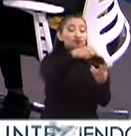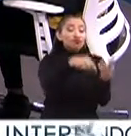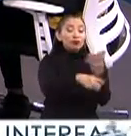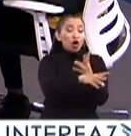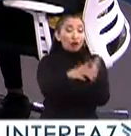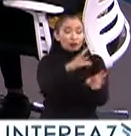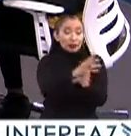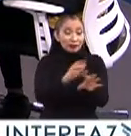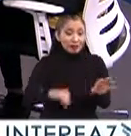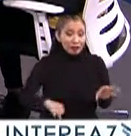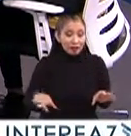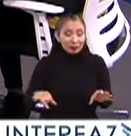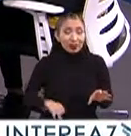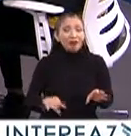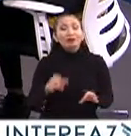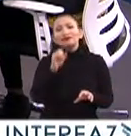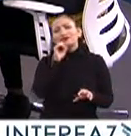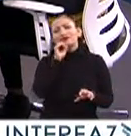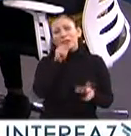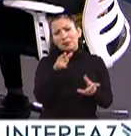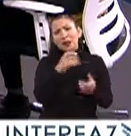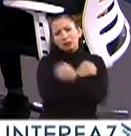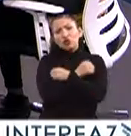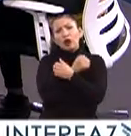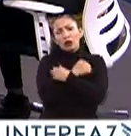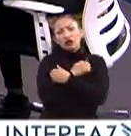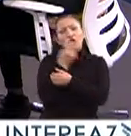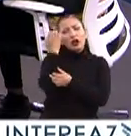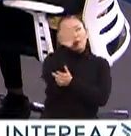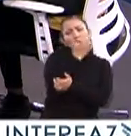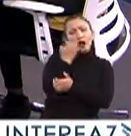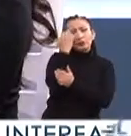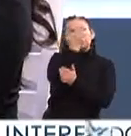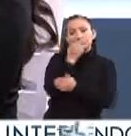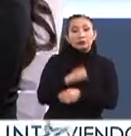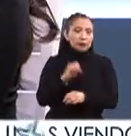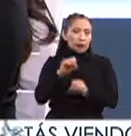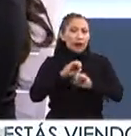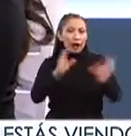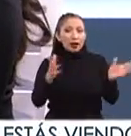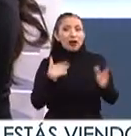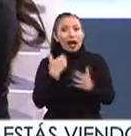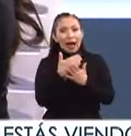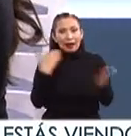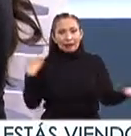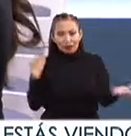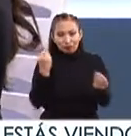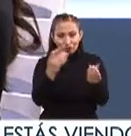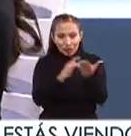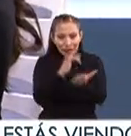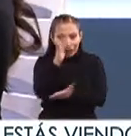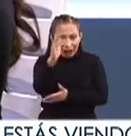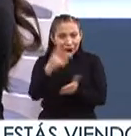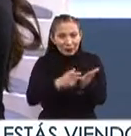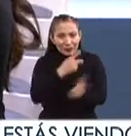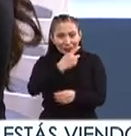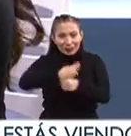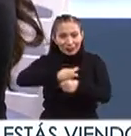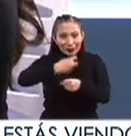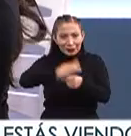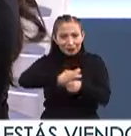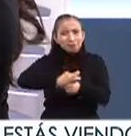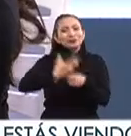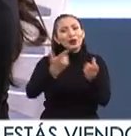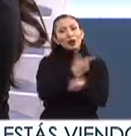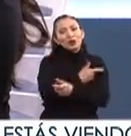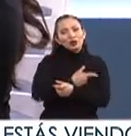muy interesantes, porque pues también la educación se evalúa, ¿no? Así es, así es. Bueno, pues antes que nada les agradezco la invitación